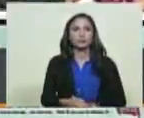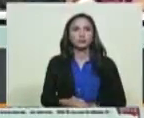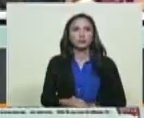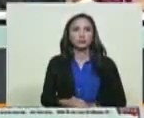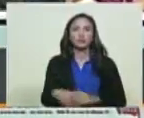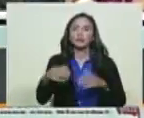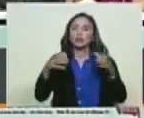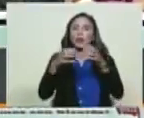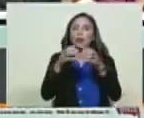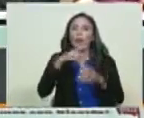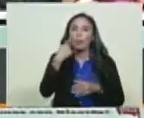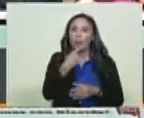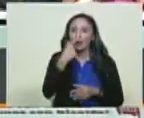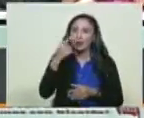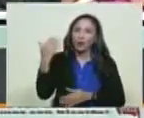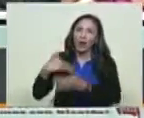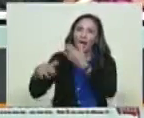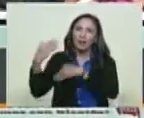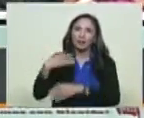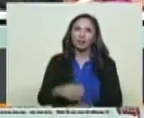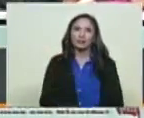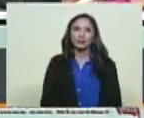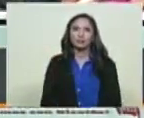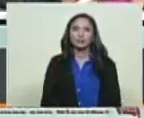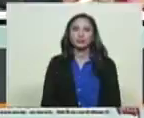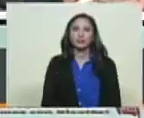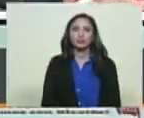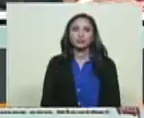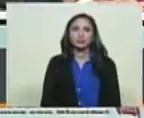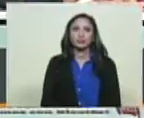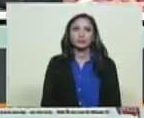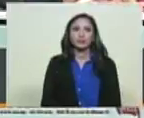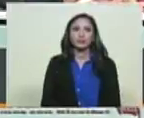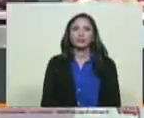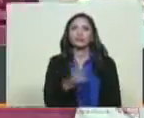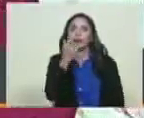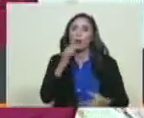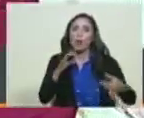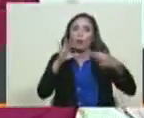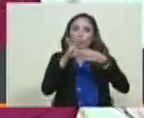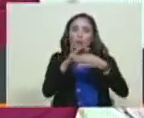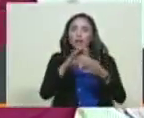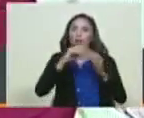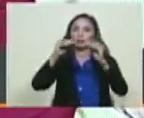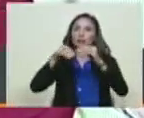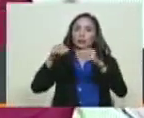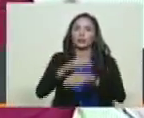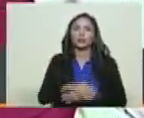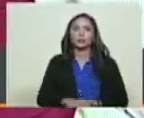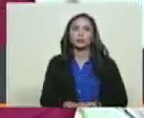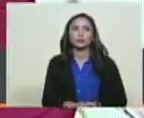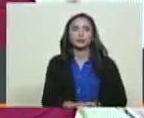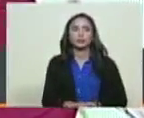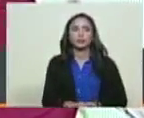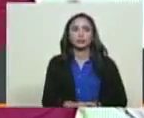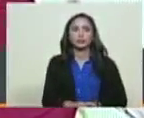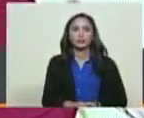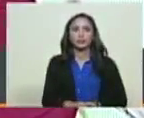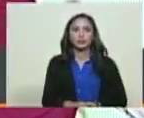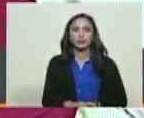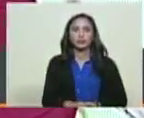tú el gran pueblo patriótico con boca de manera unitaria toda la juventud del gran polo patriótico